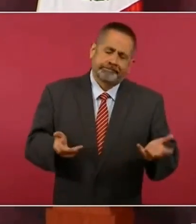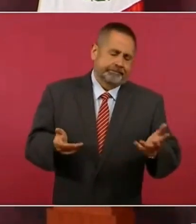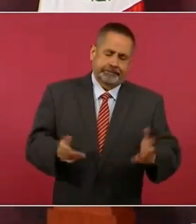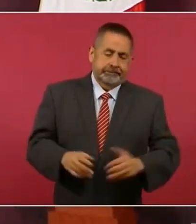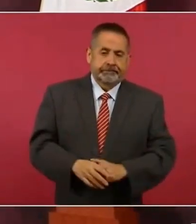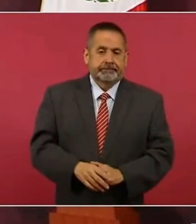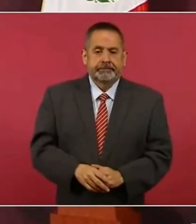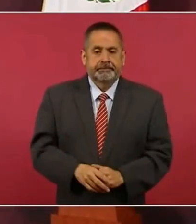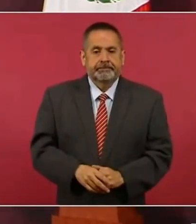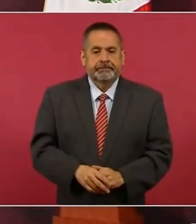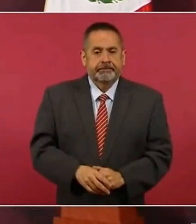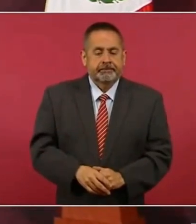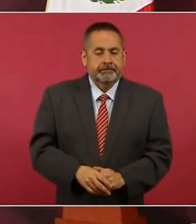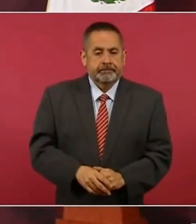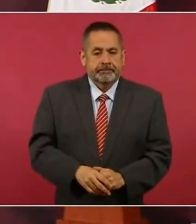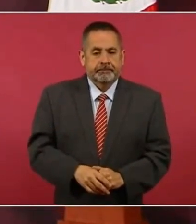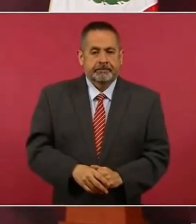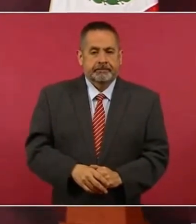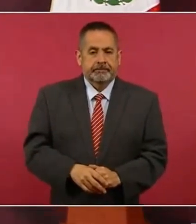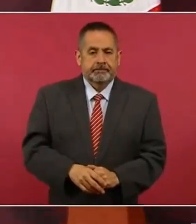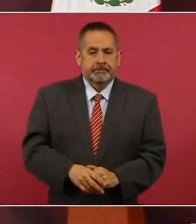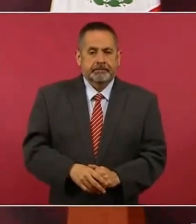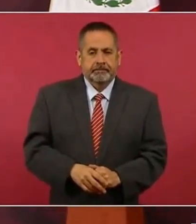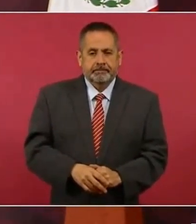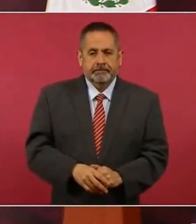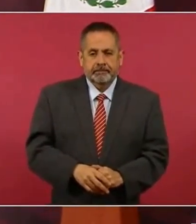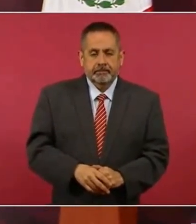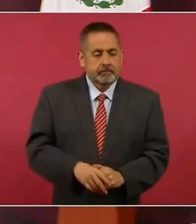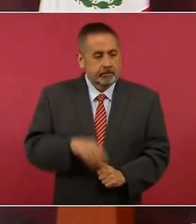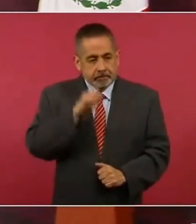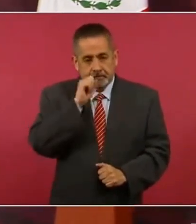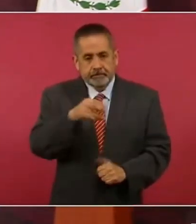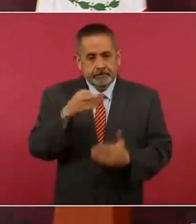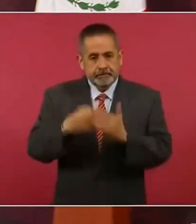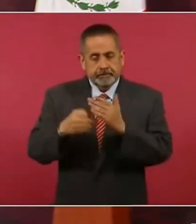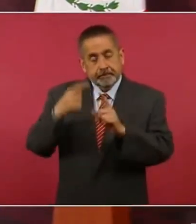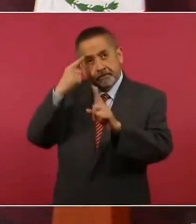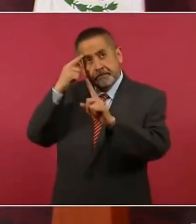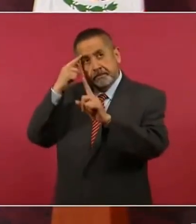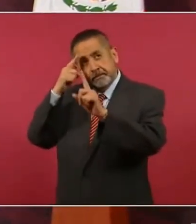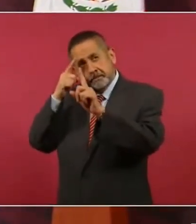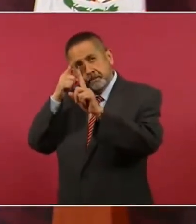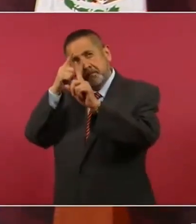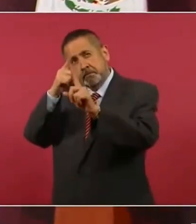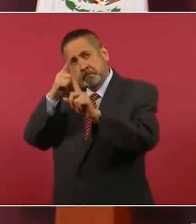Además, están también de por medio los ideales, los principios.